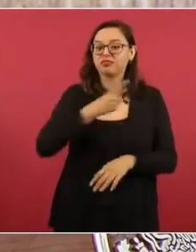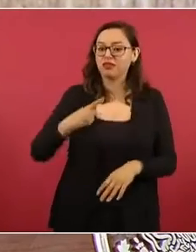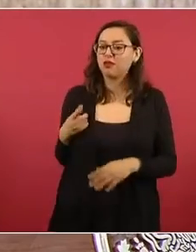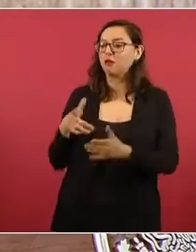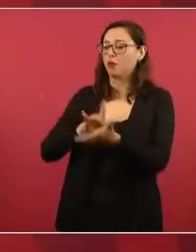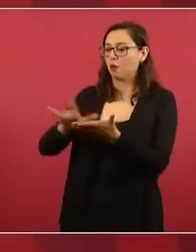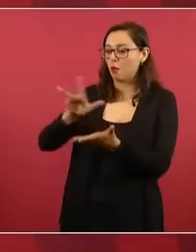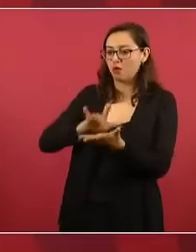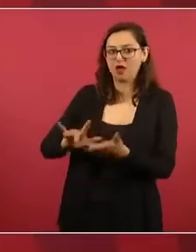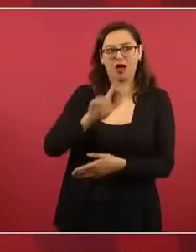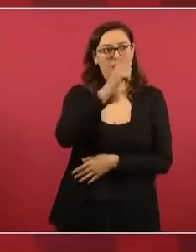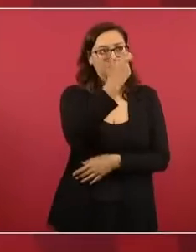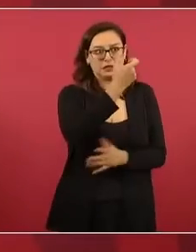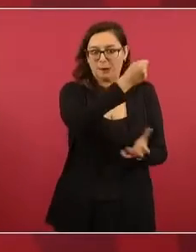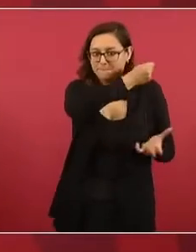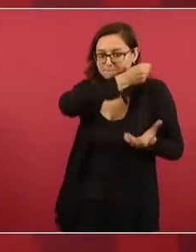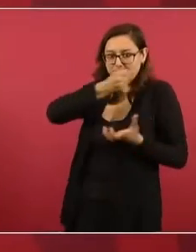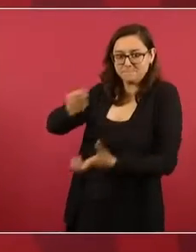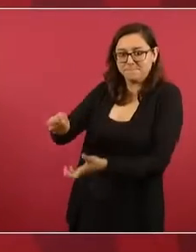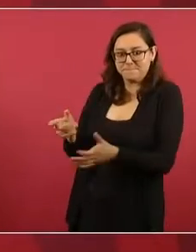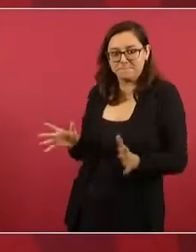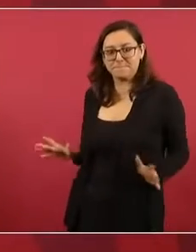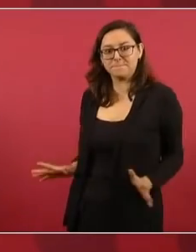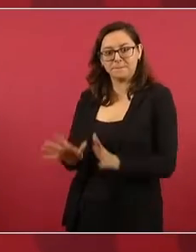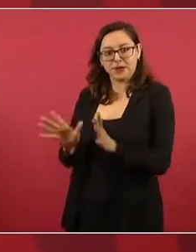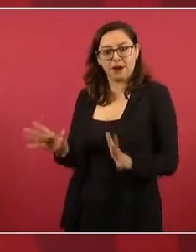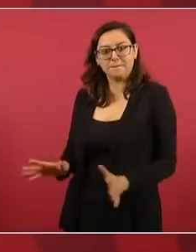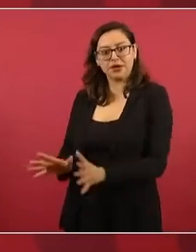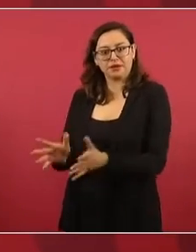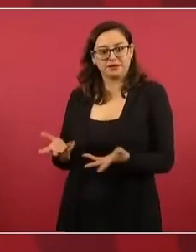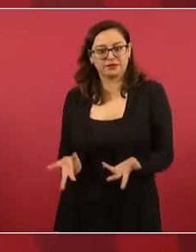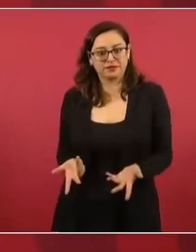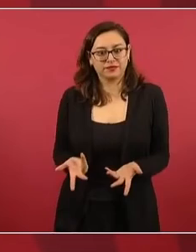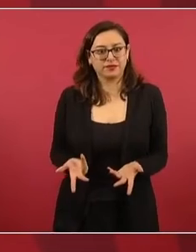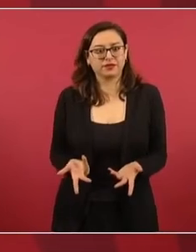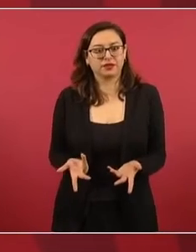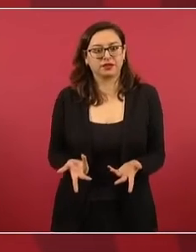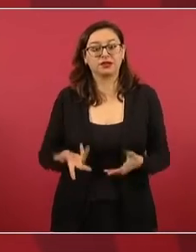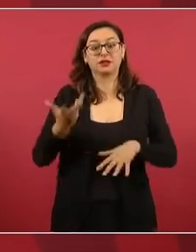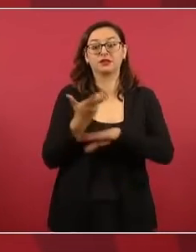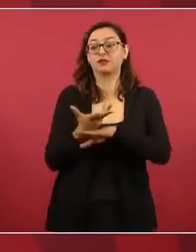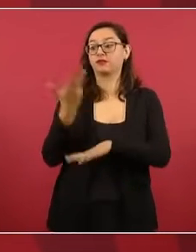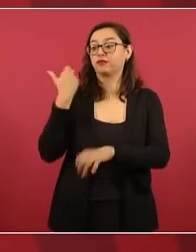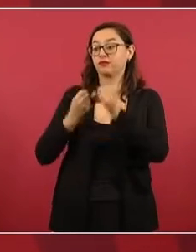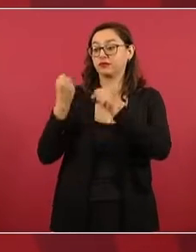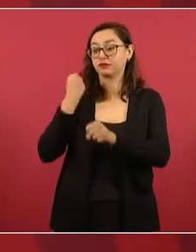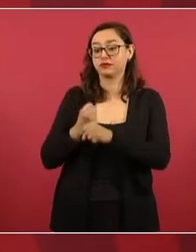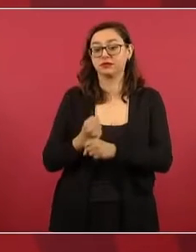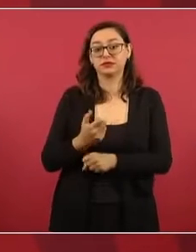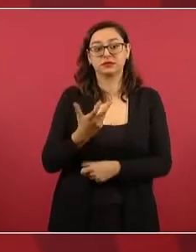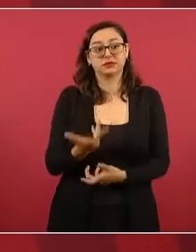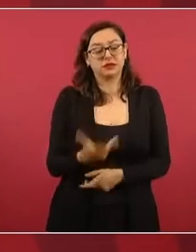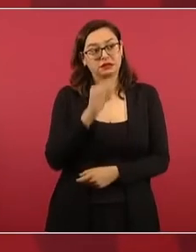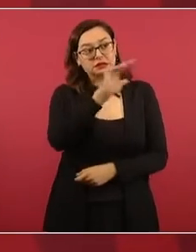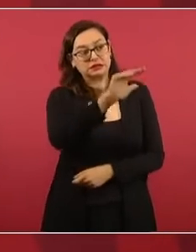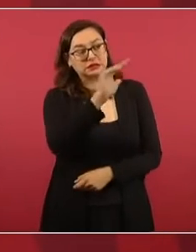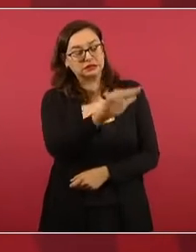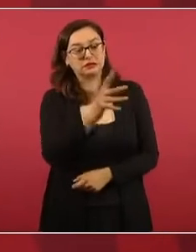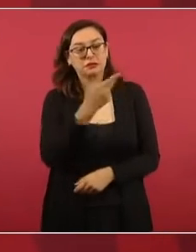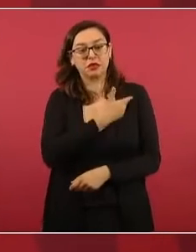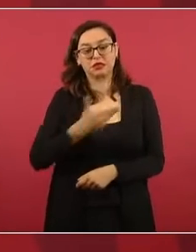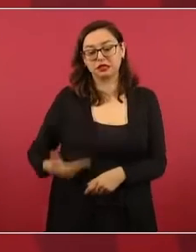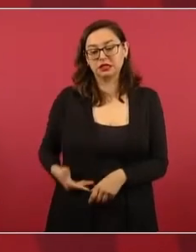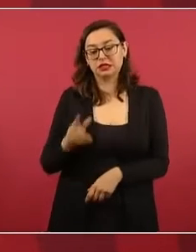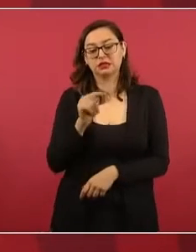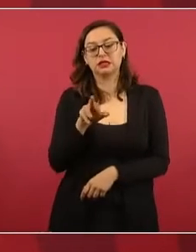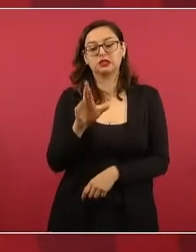se invierta. Desde hace 5 años, desde que estaba el presidente Trump, se habló de 4,000 millones de